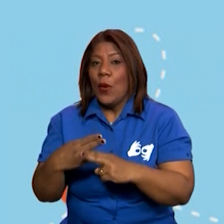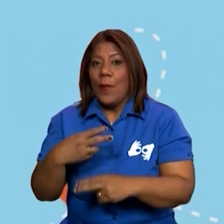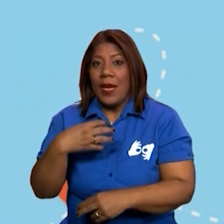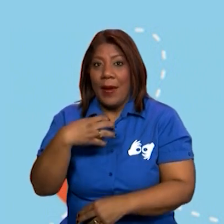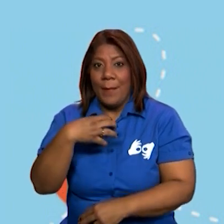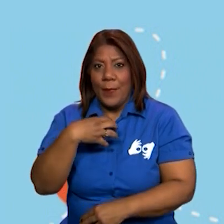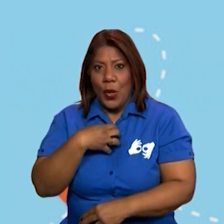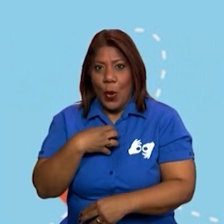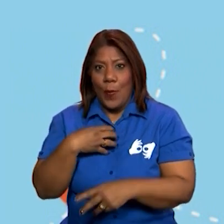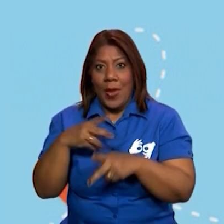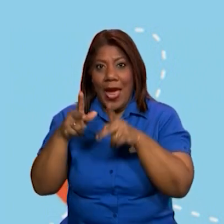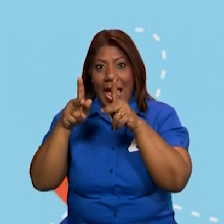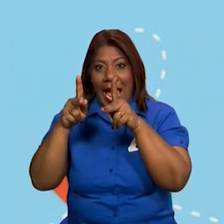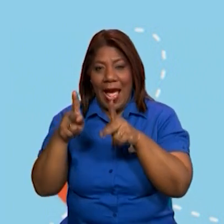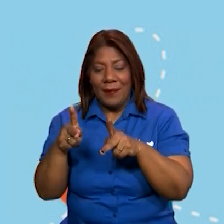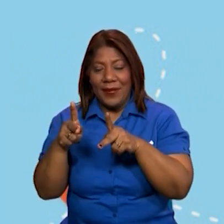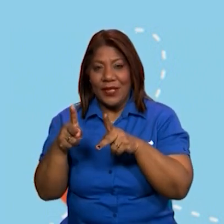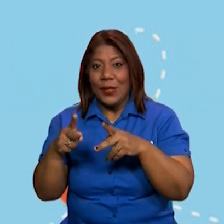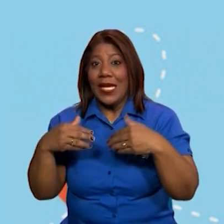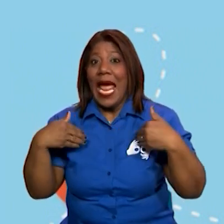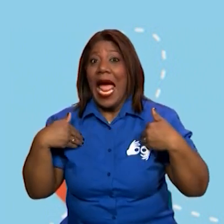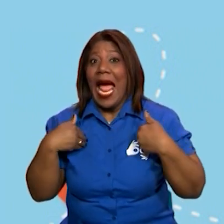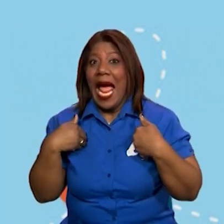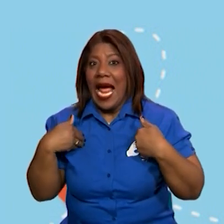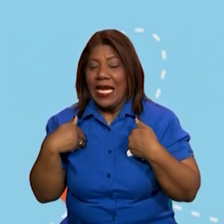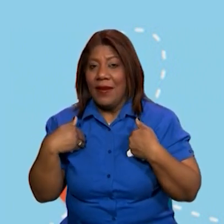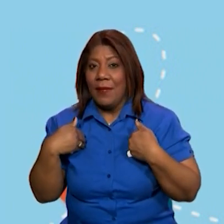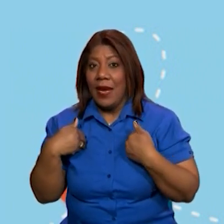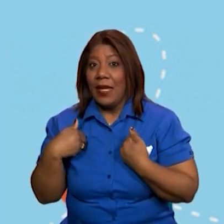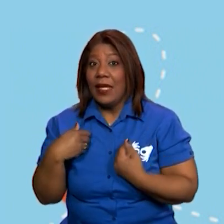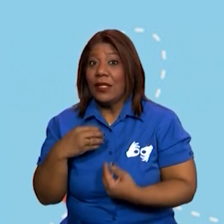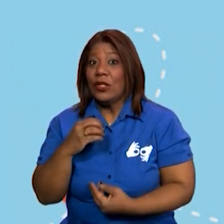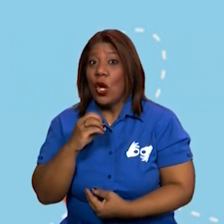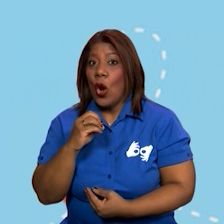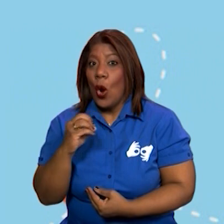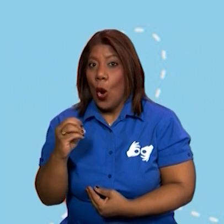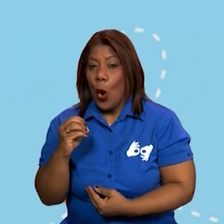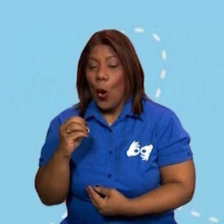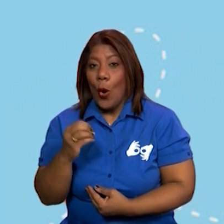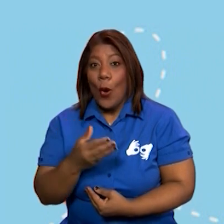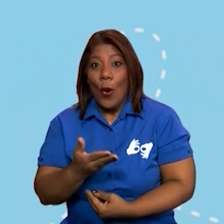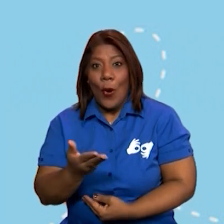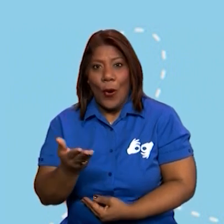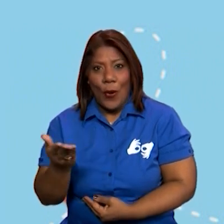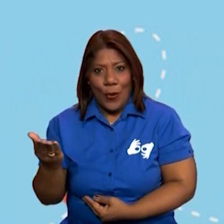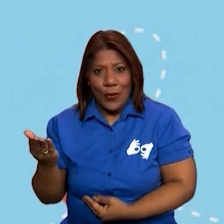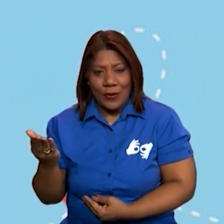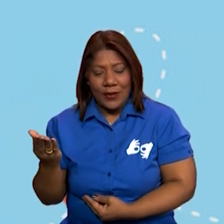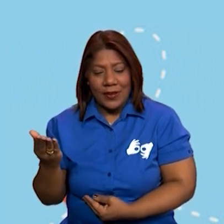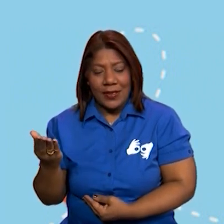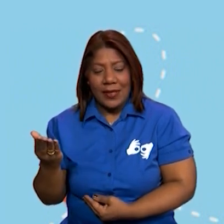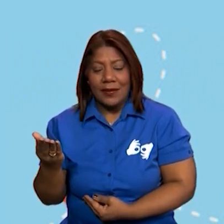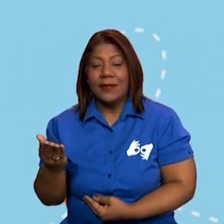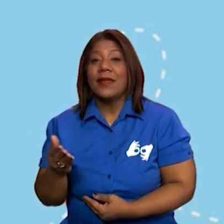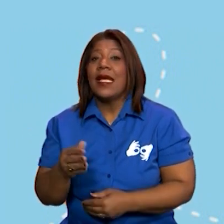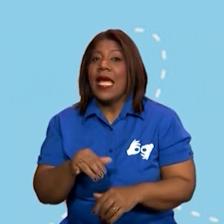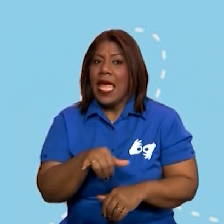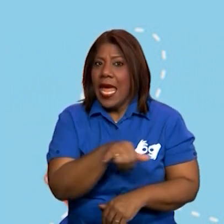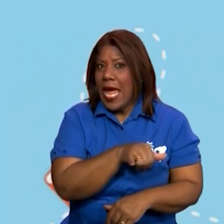las personas, animales o cosas, para distinguirlos de otras de su misma